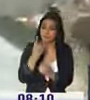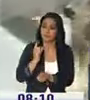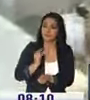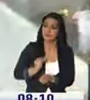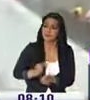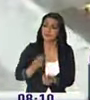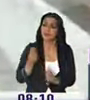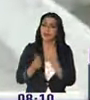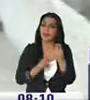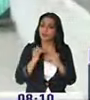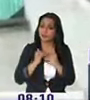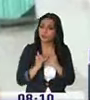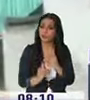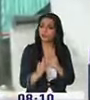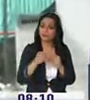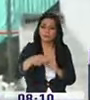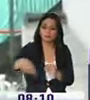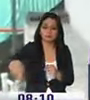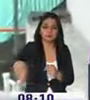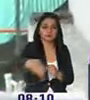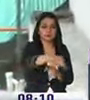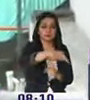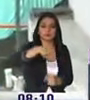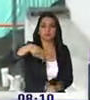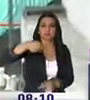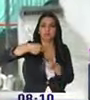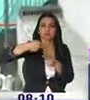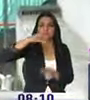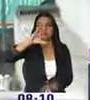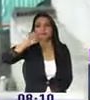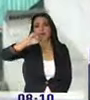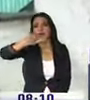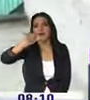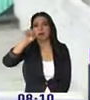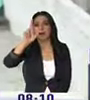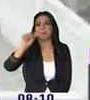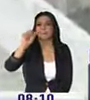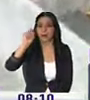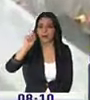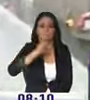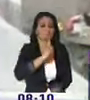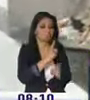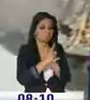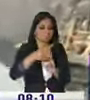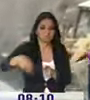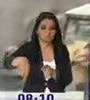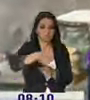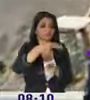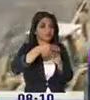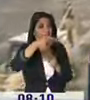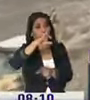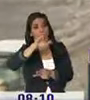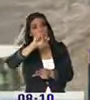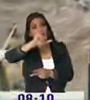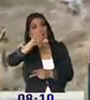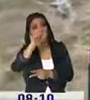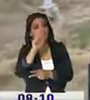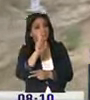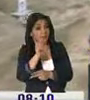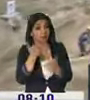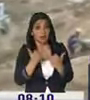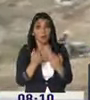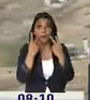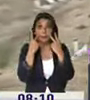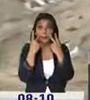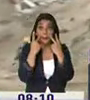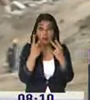está realizando aquí en el redondel de Tajamar. Sí, muy buenos días. Efectivamente nos encontramos en redondel de Tajamar. En este momento lo que estamos